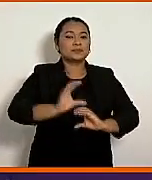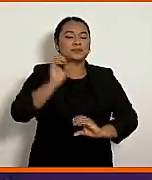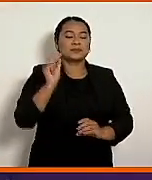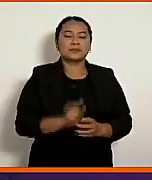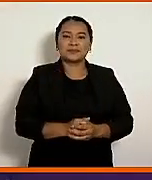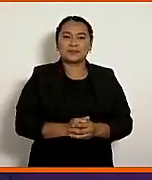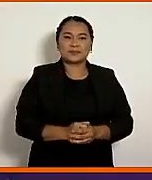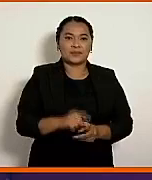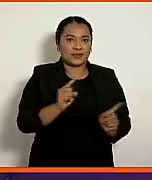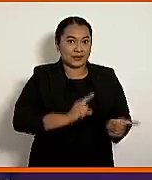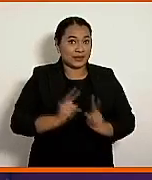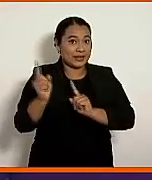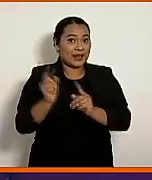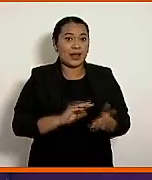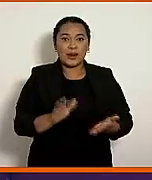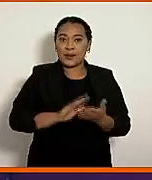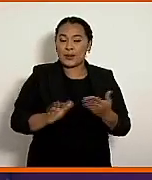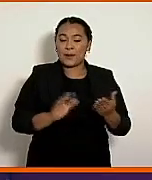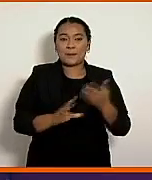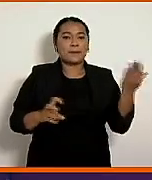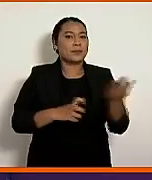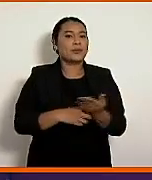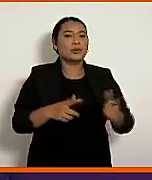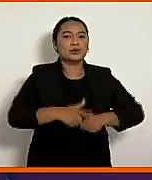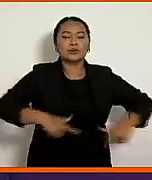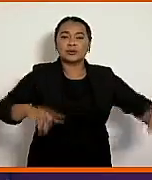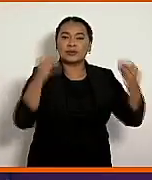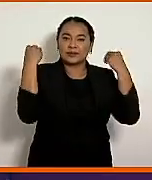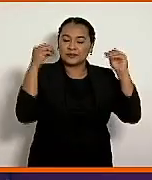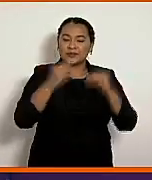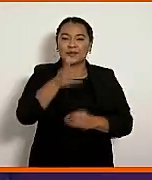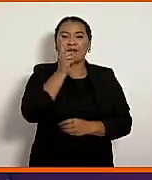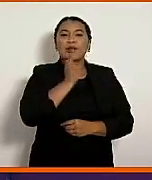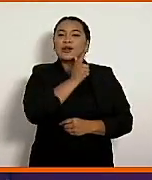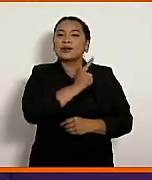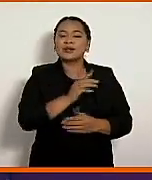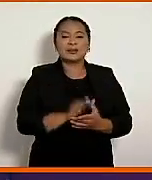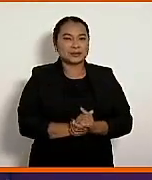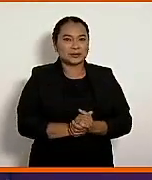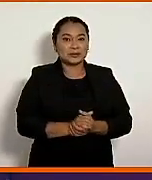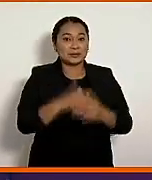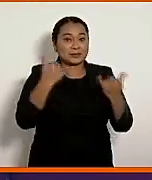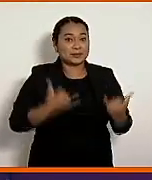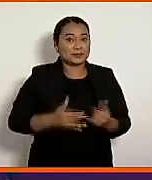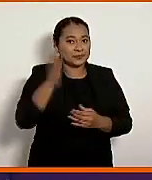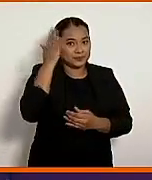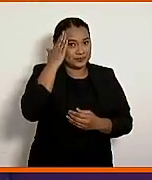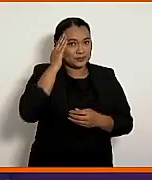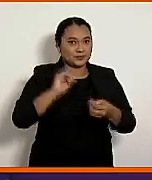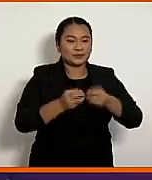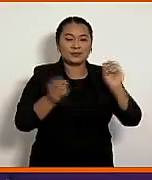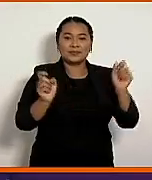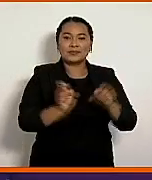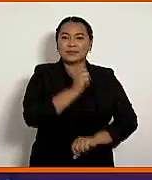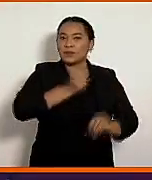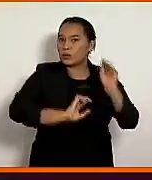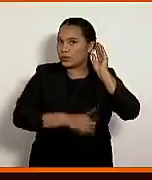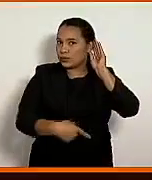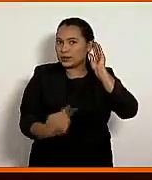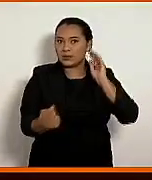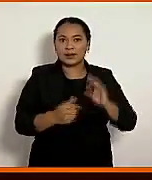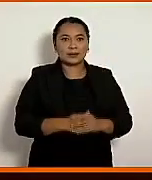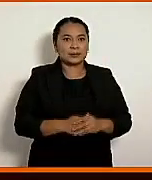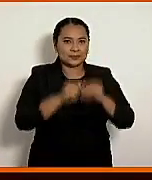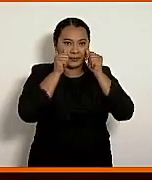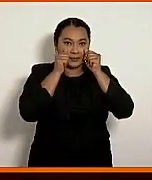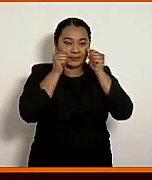Ve a tu punto de venta Loto más cercano para que obtengas ese boleto ganador. Ahora sí, el momento que todos esperamos en esta tarde es el número ganador en diario. Vamos a